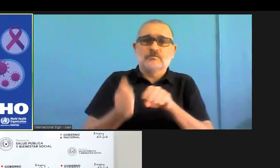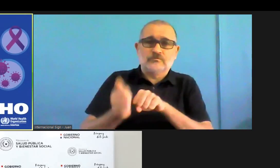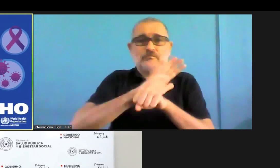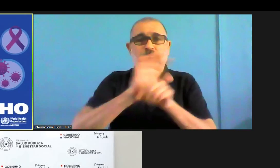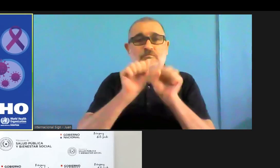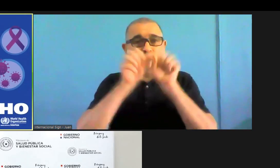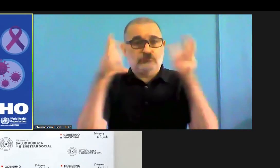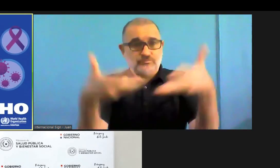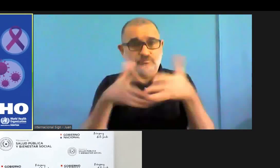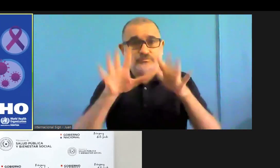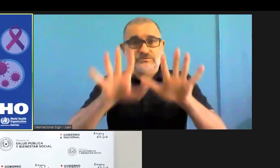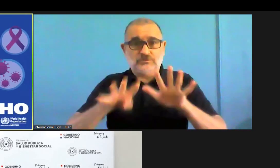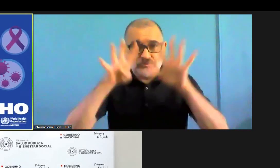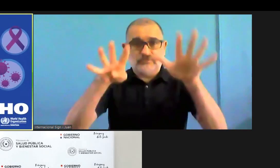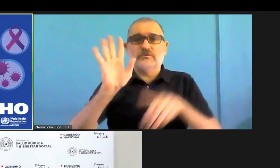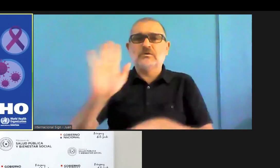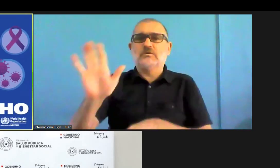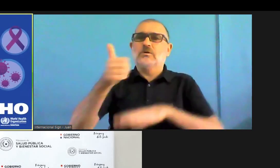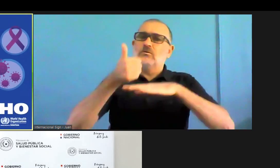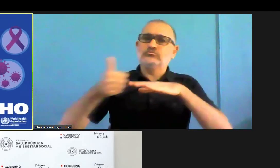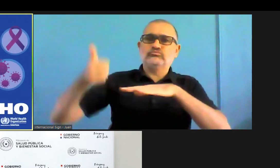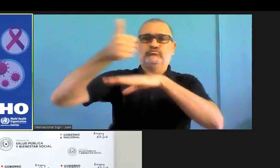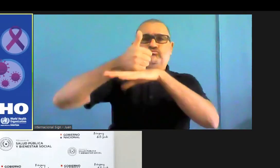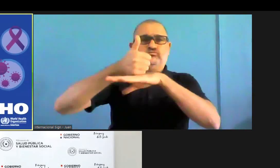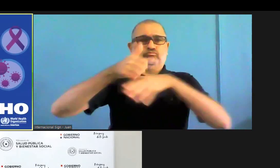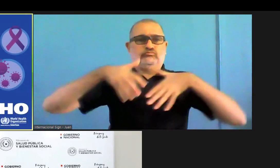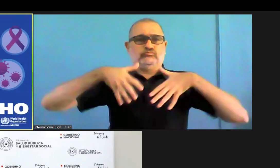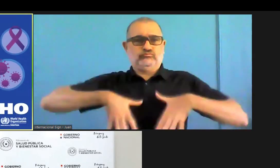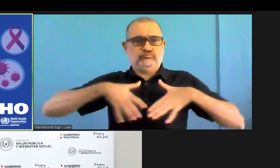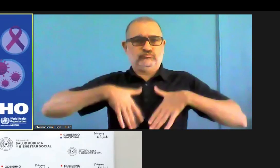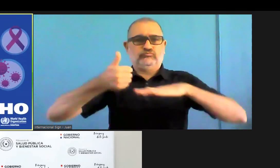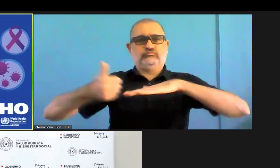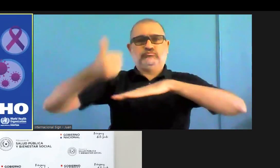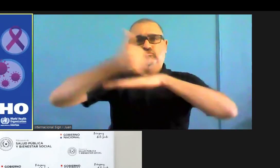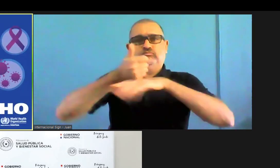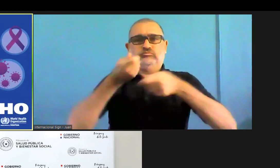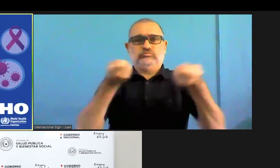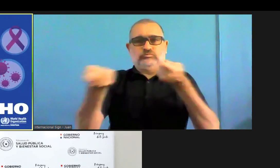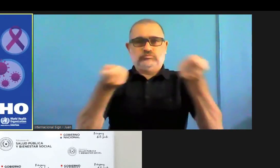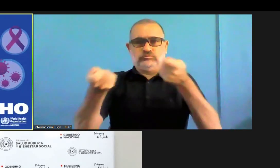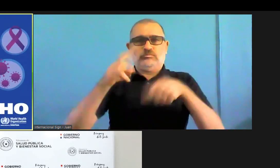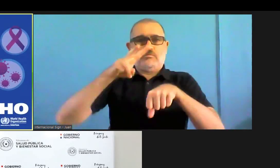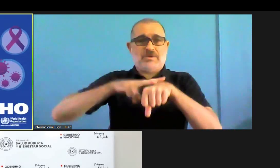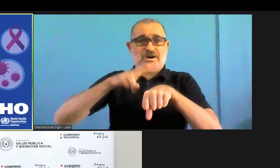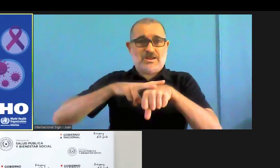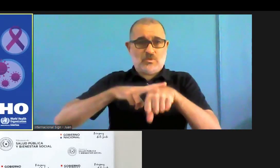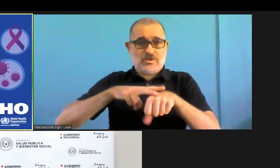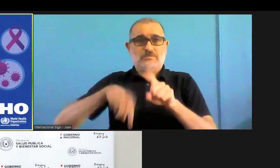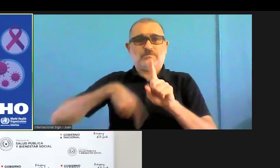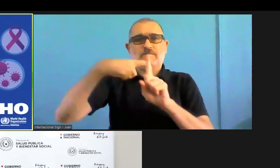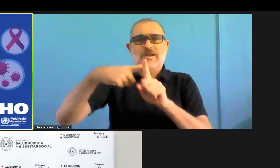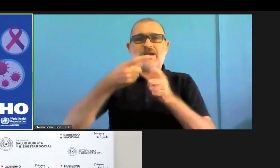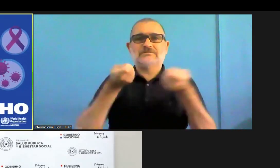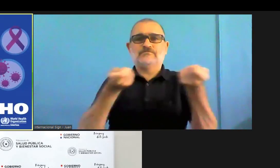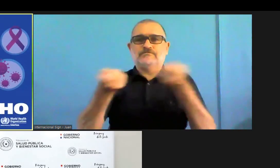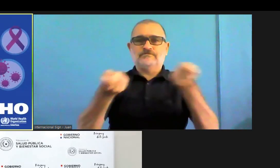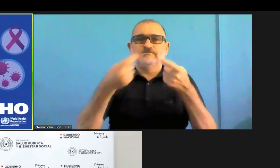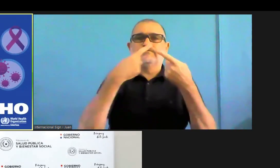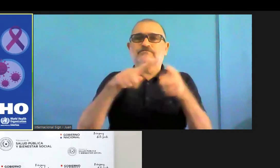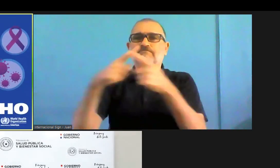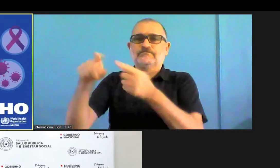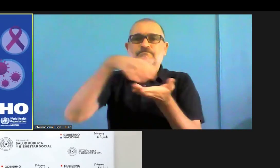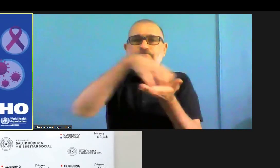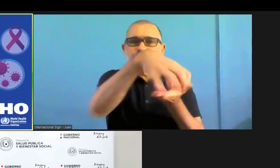en Paraguay. Antes de esto coordinó los hospitales especializados en su país. Ha sido cirujano en servicios de salud de emergencia, fue